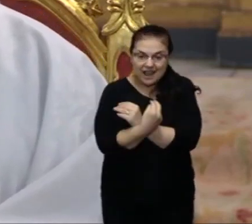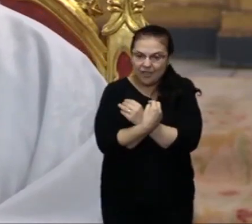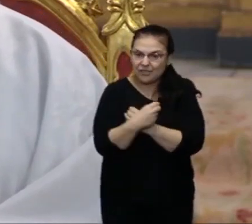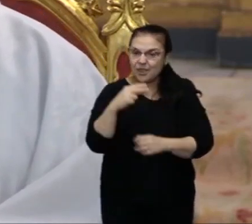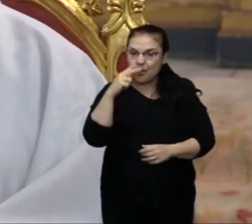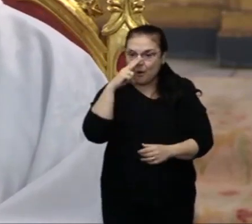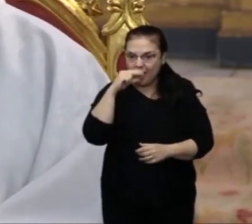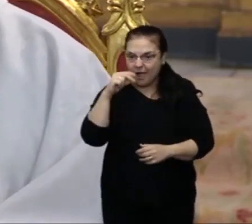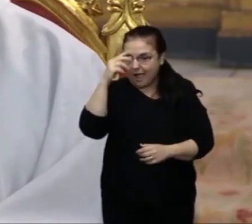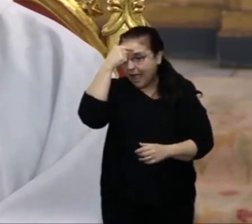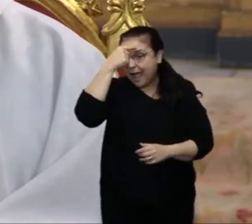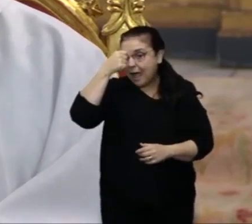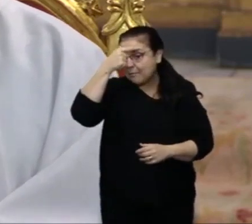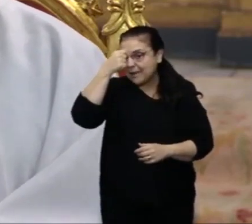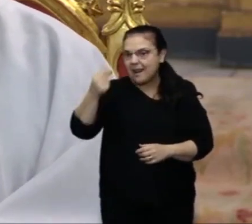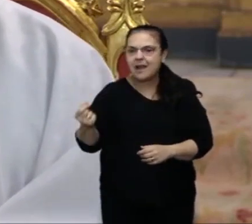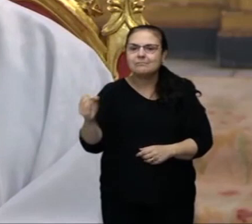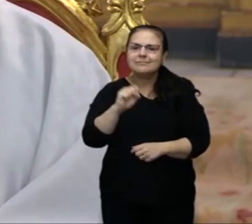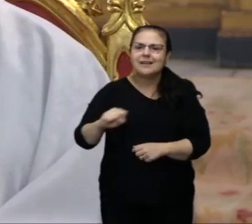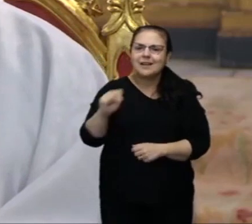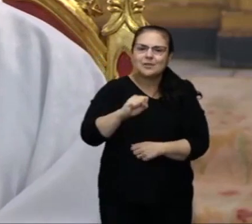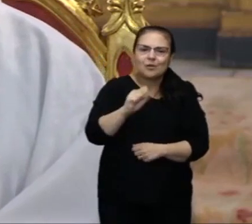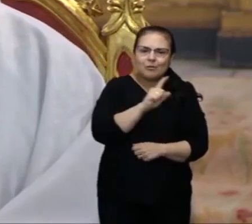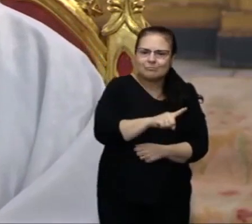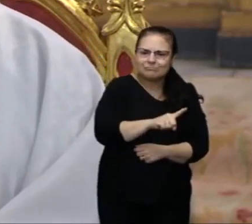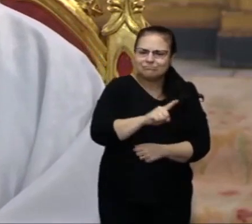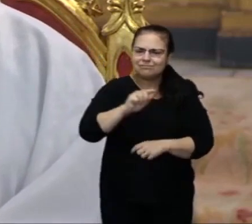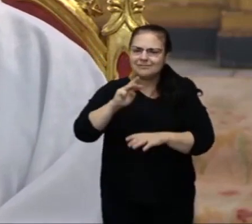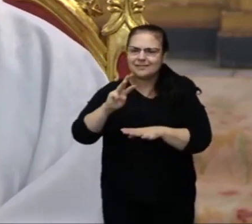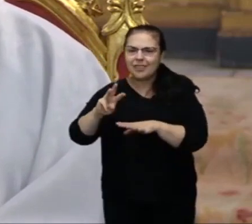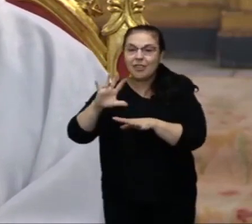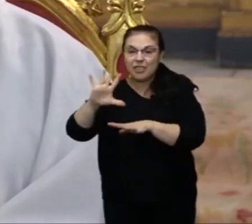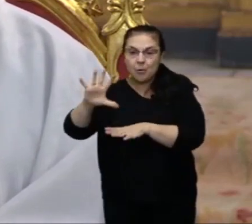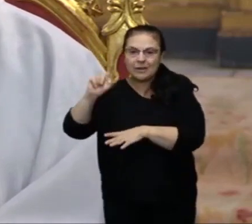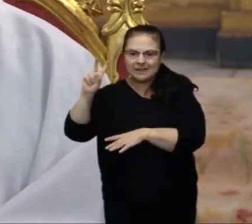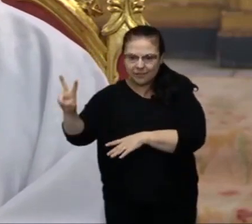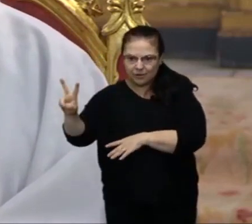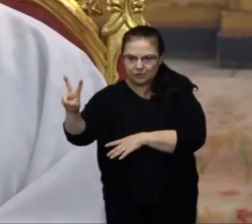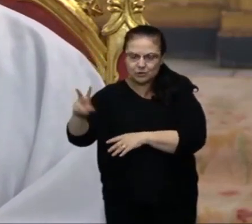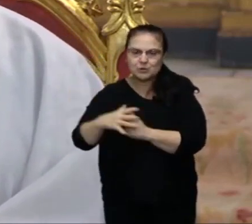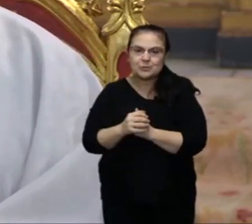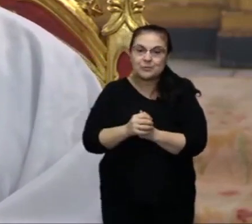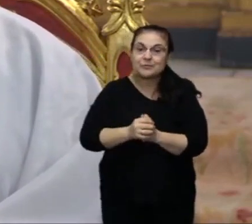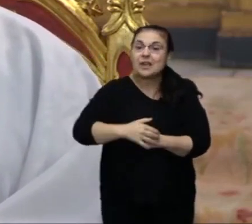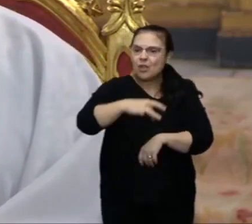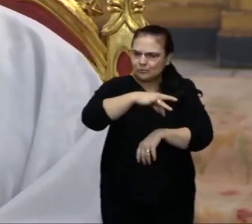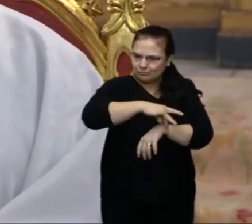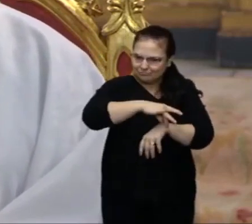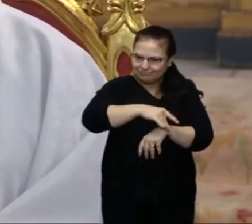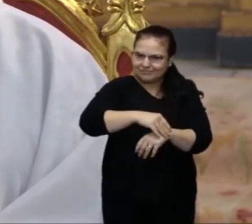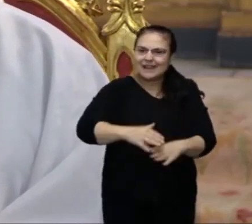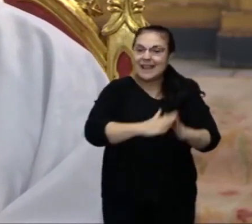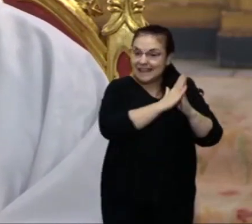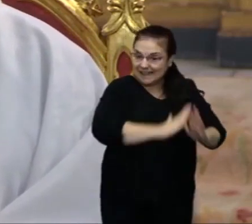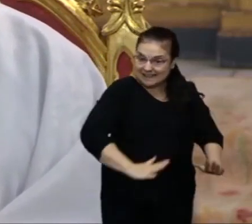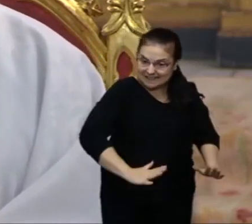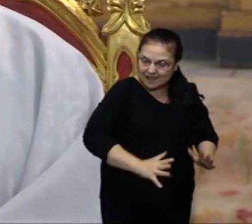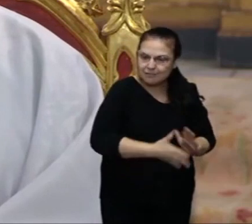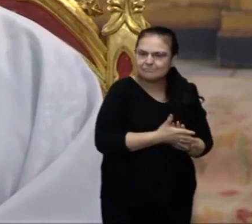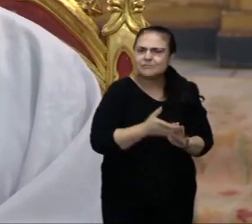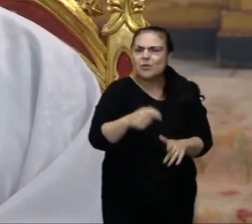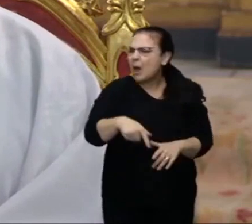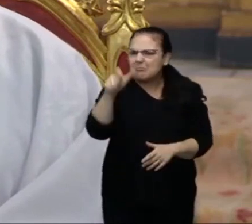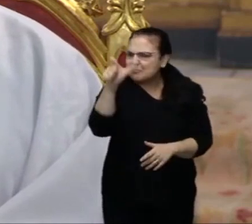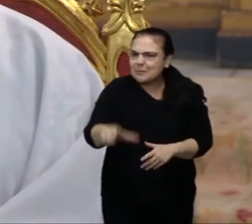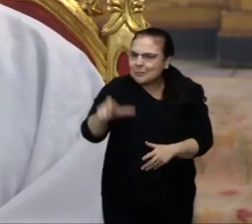año 1542, maestro de vida cristiana, doctor de la Iglesia y una persona con